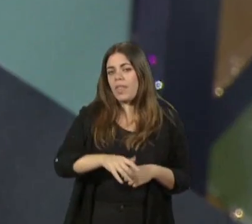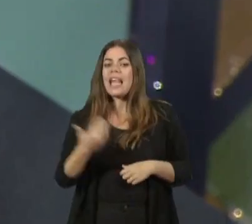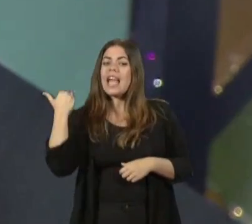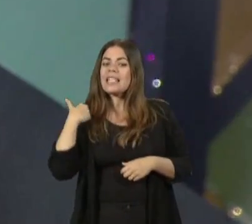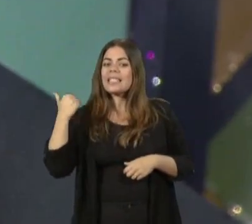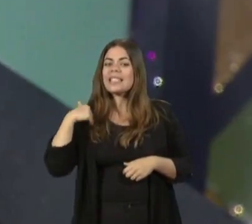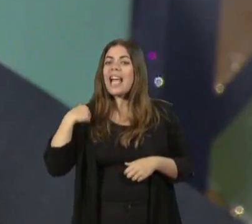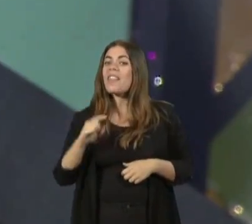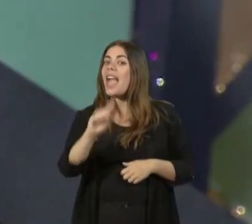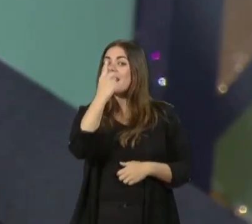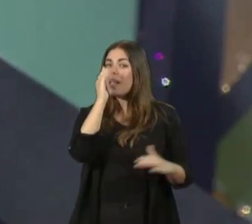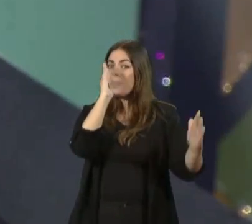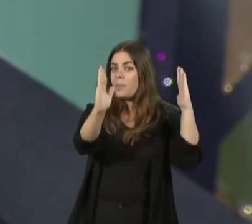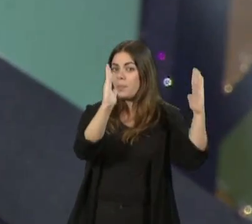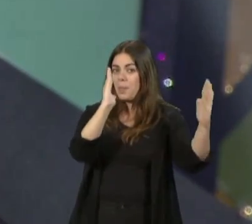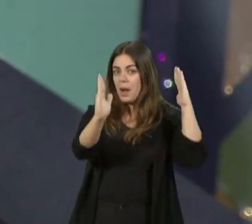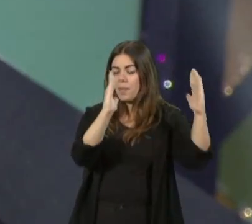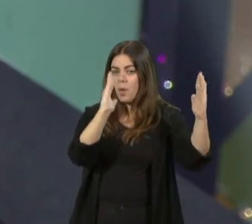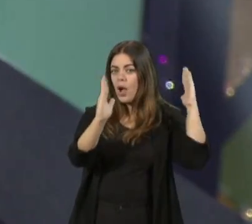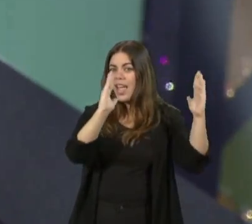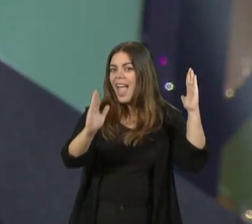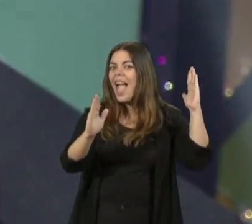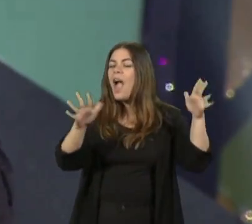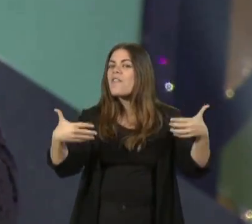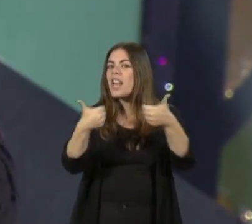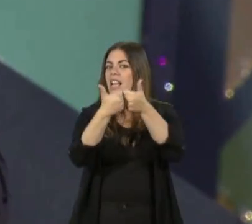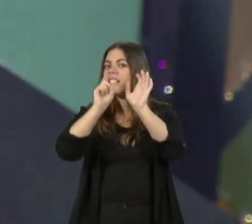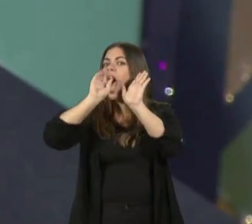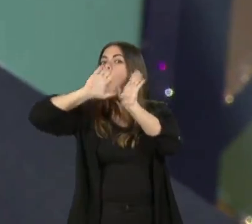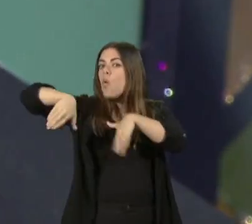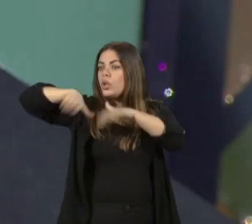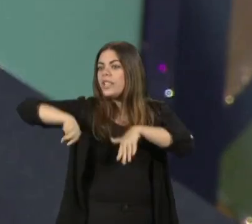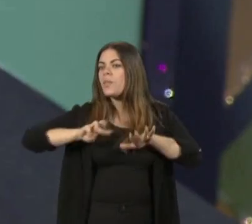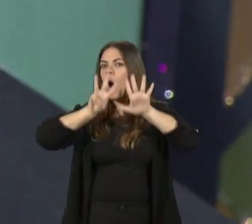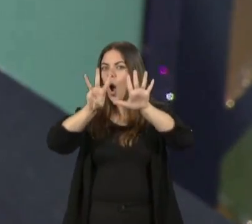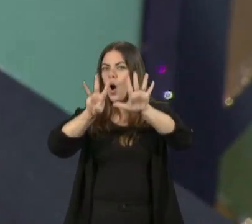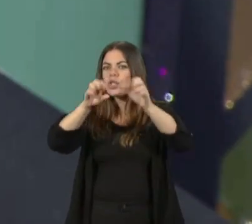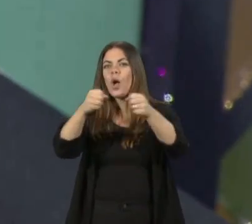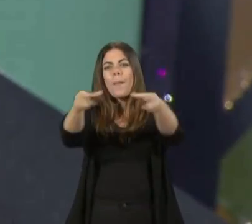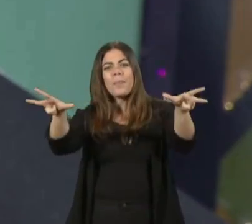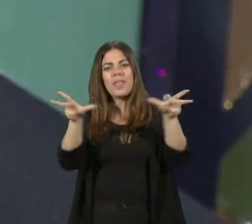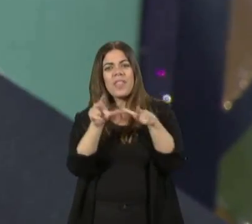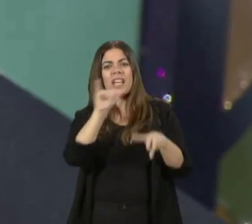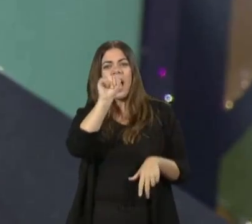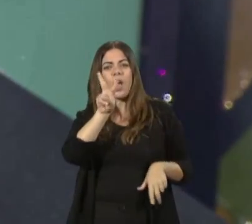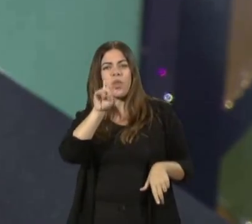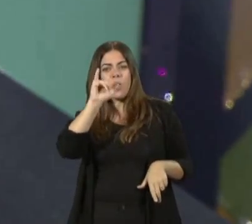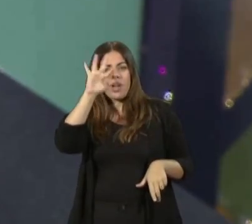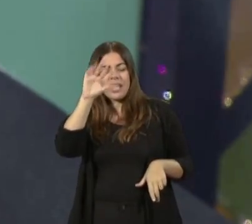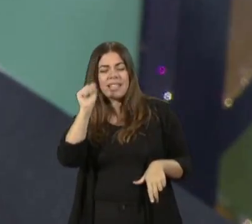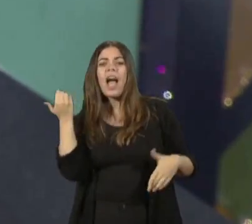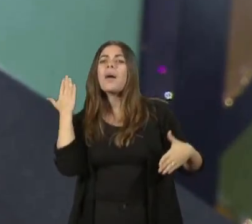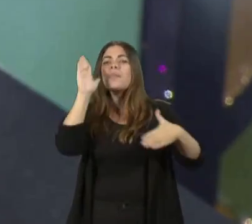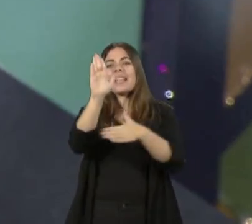No, tranquilo, de este primer bloque de 8. Finalista número 8, Piscina Zurita, presenta a